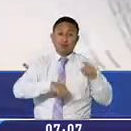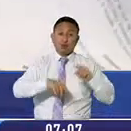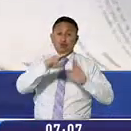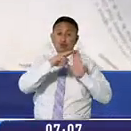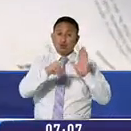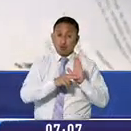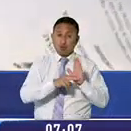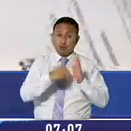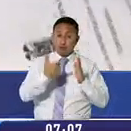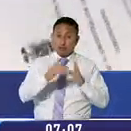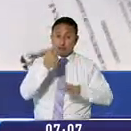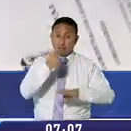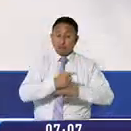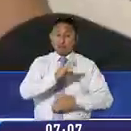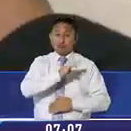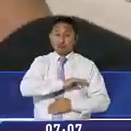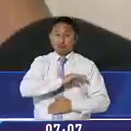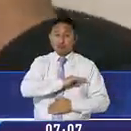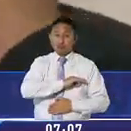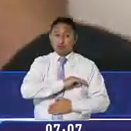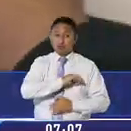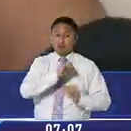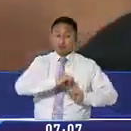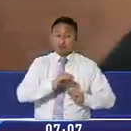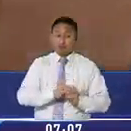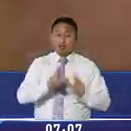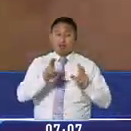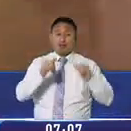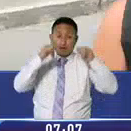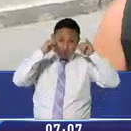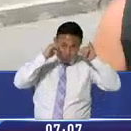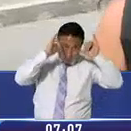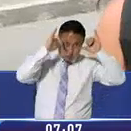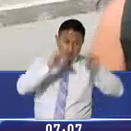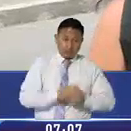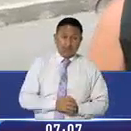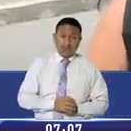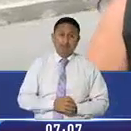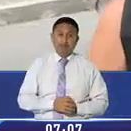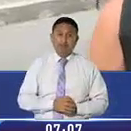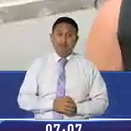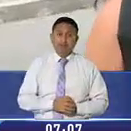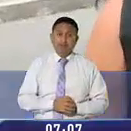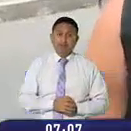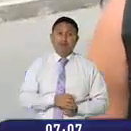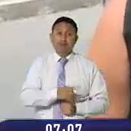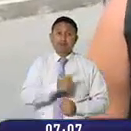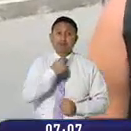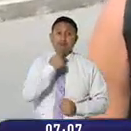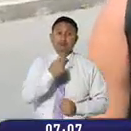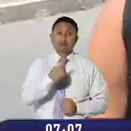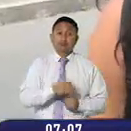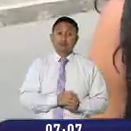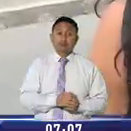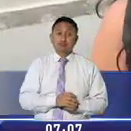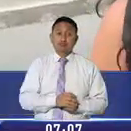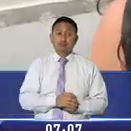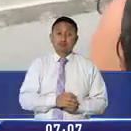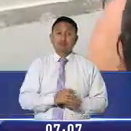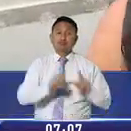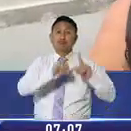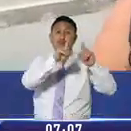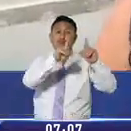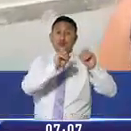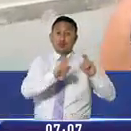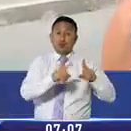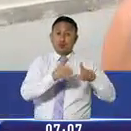ordenanza municipal del capítulo de espectáculos taurinos. Se pretende derogar los resultados de la consulta,